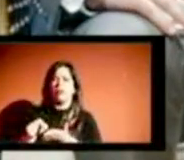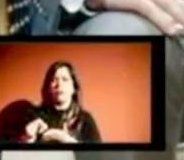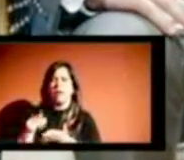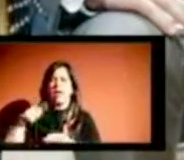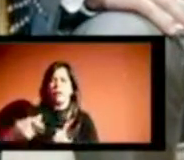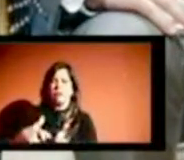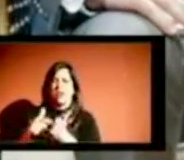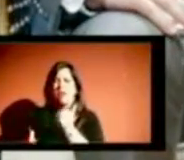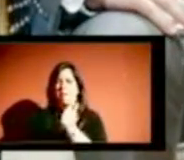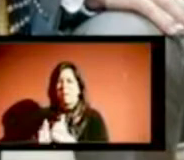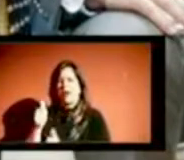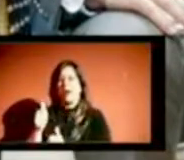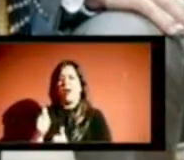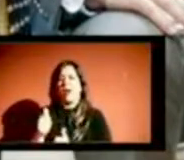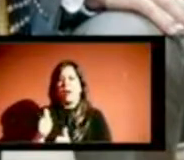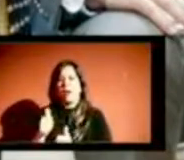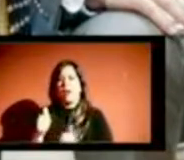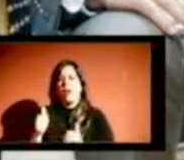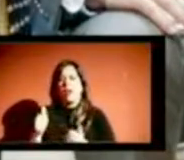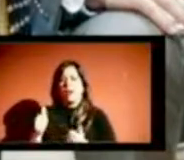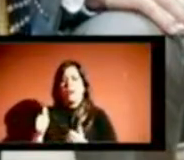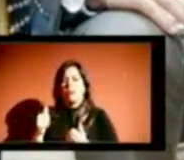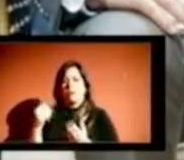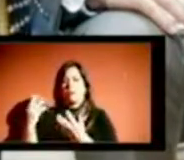un poquito más, pero alegando, ¿verdad?,